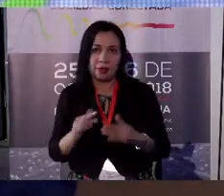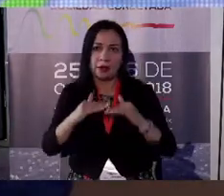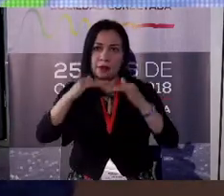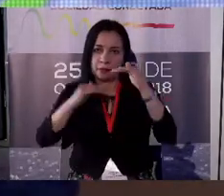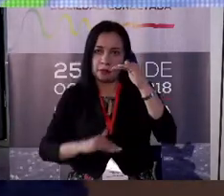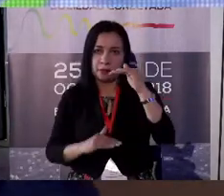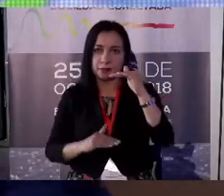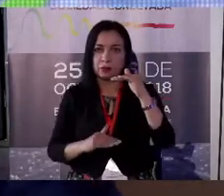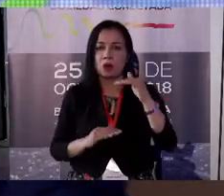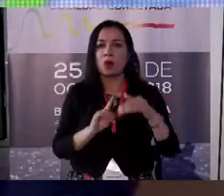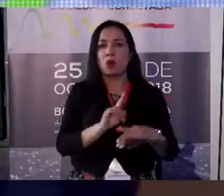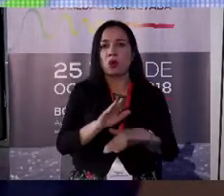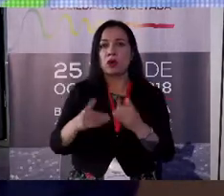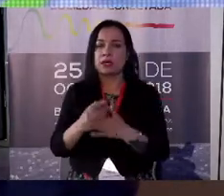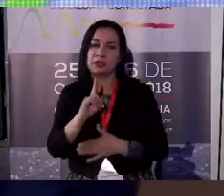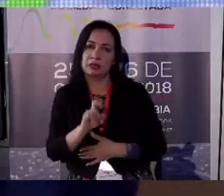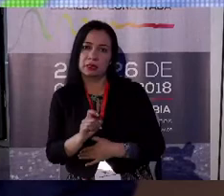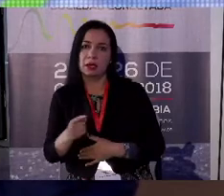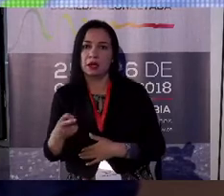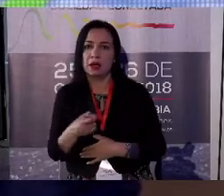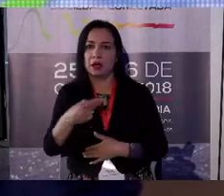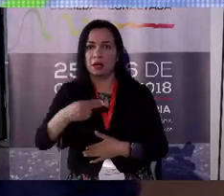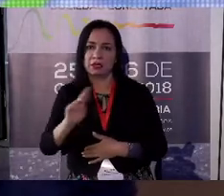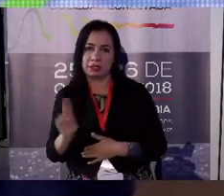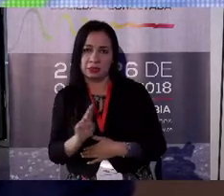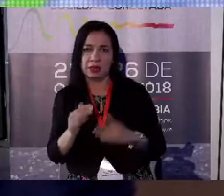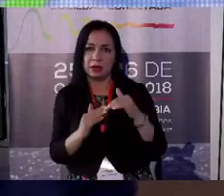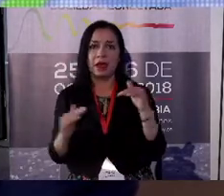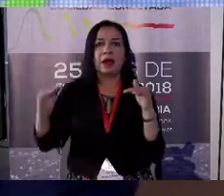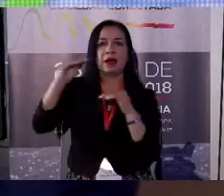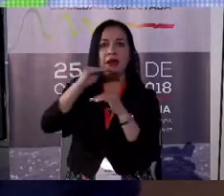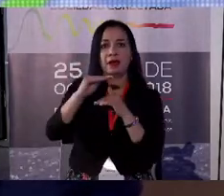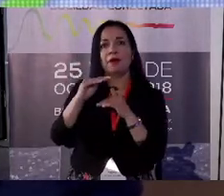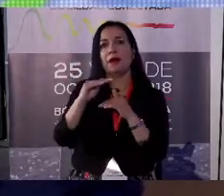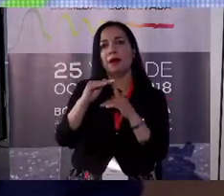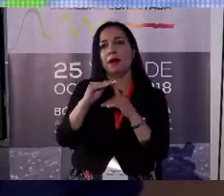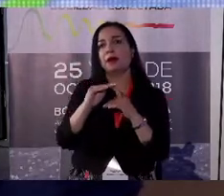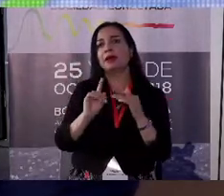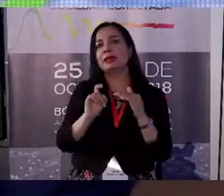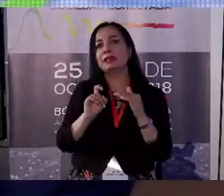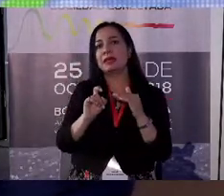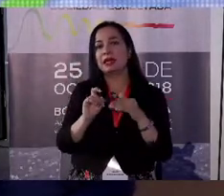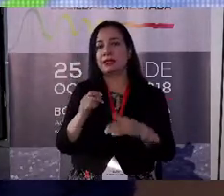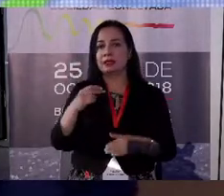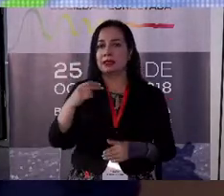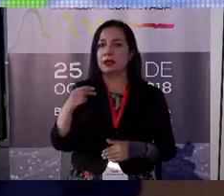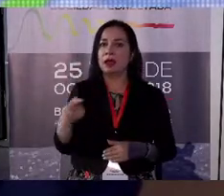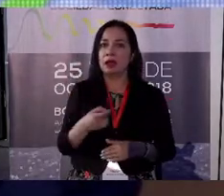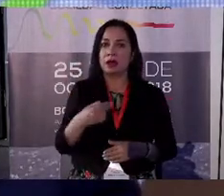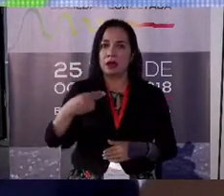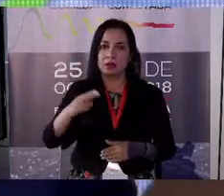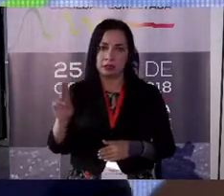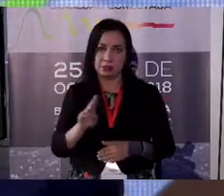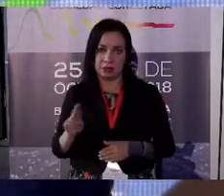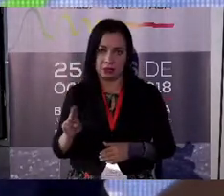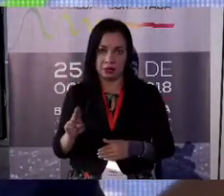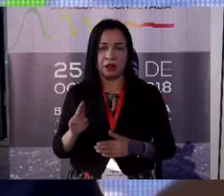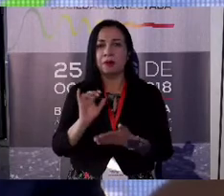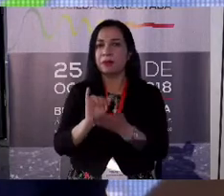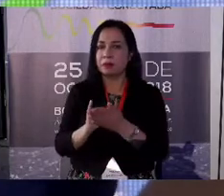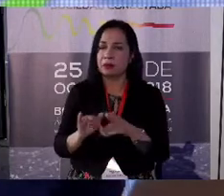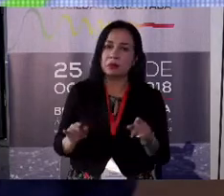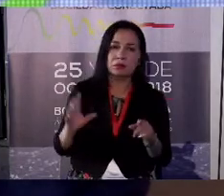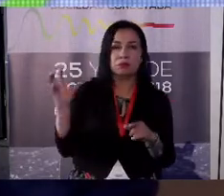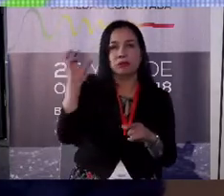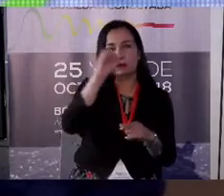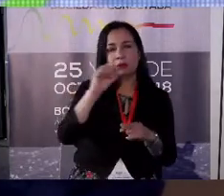1 y 6 GHz, y arriba de 6 GHz, las bandas milimétricas. Es clave lo que estamos viendo, que la atención que tienen